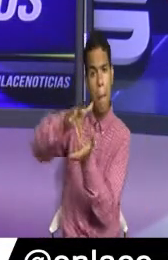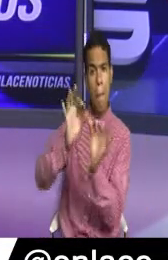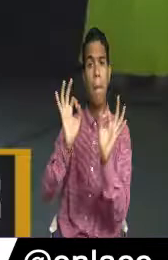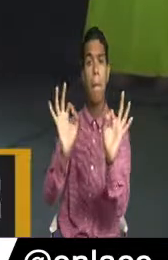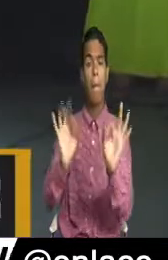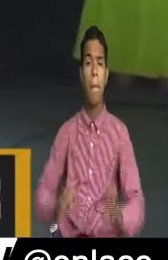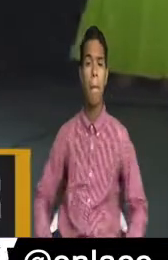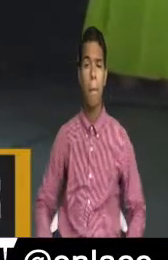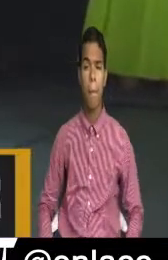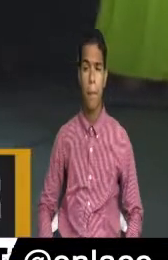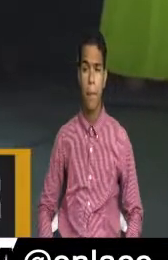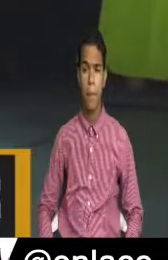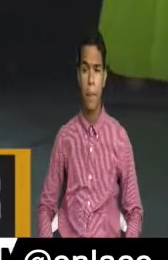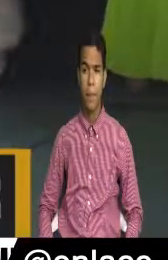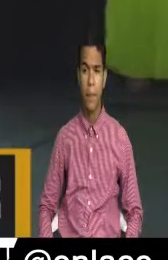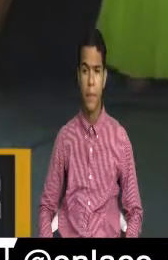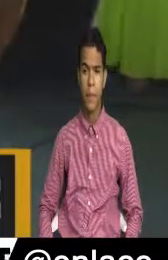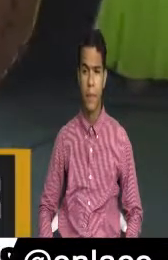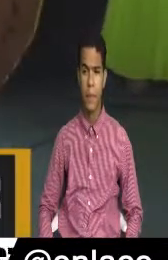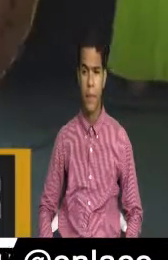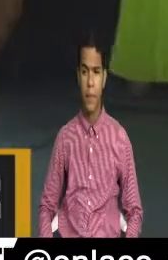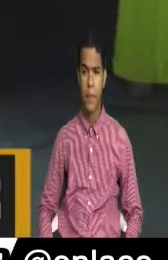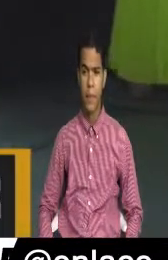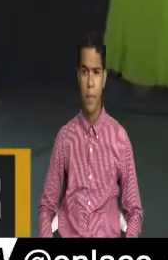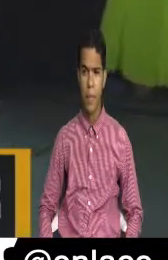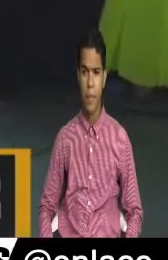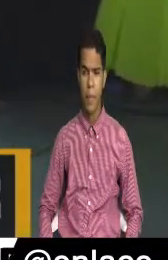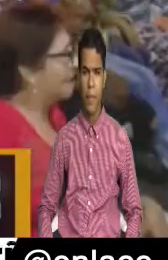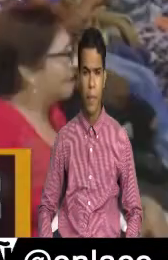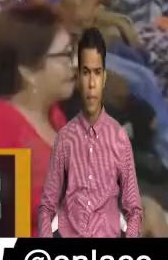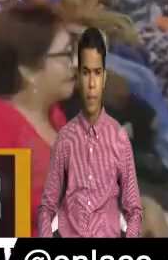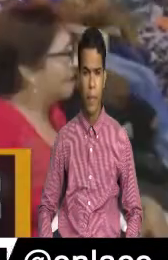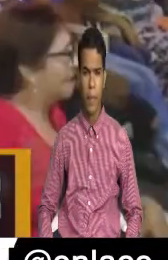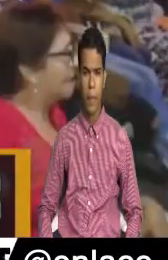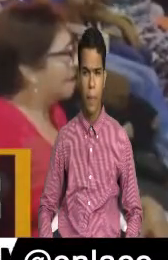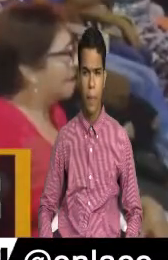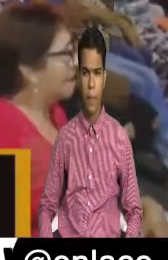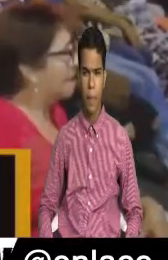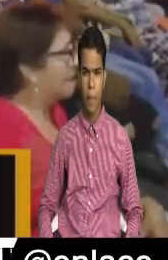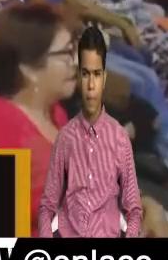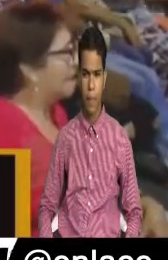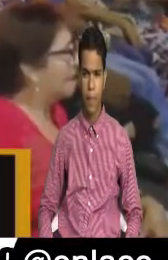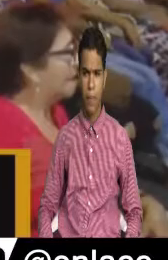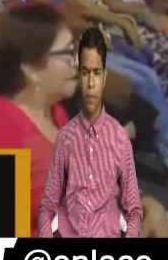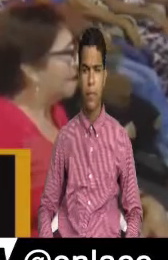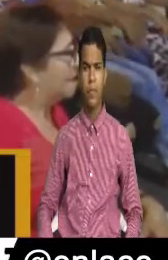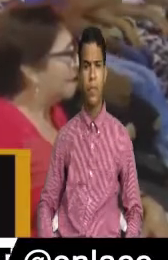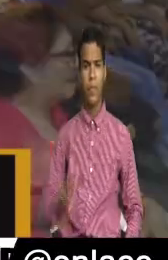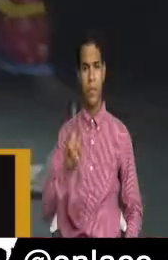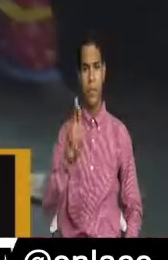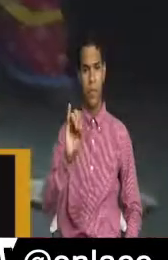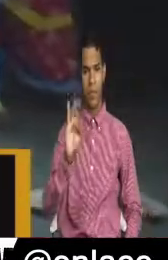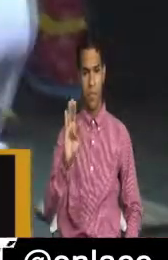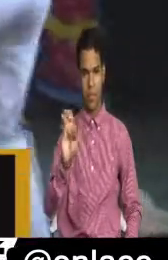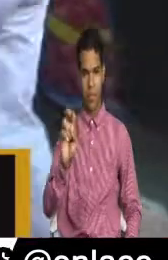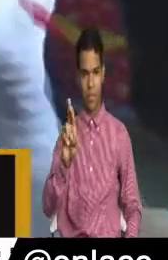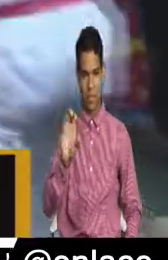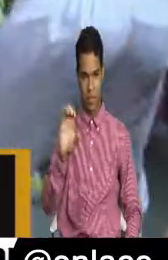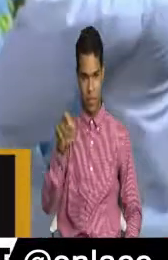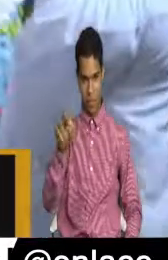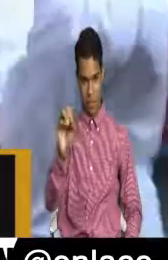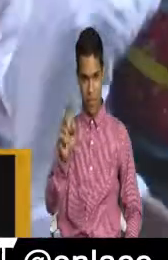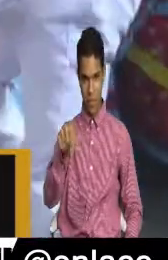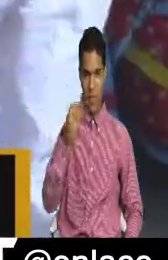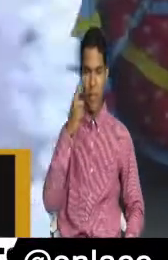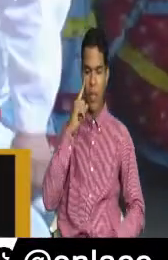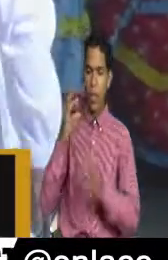¡Y retrocedí! ¡Era! ¡Y retrocedí! ¡Era! Los auténticos ribereños hicieron parte de la presentación de los